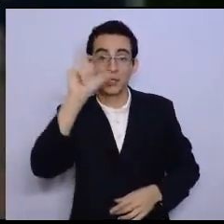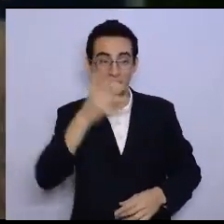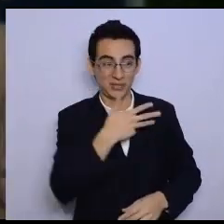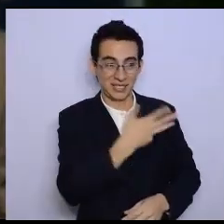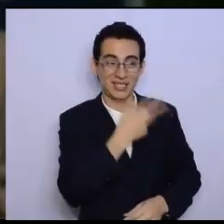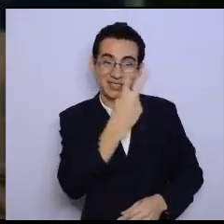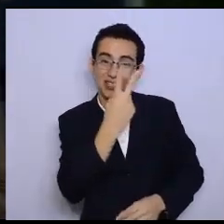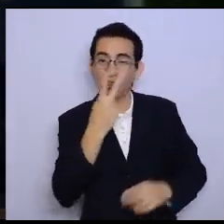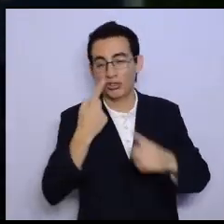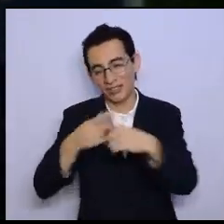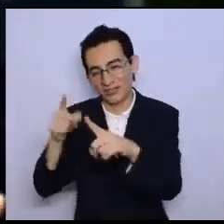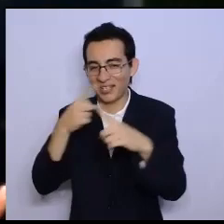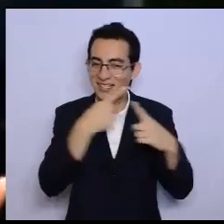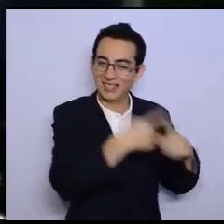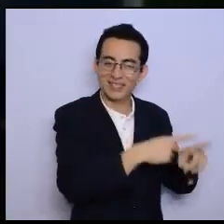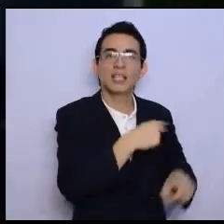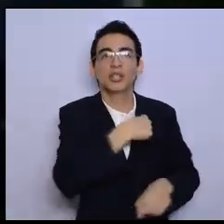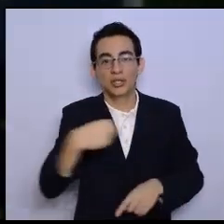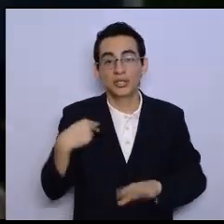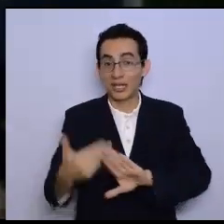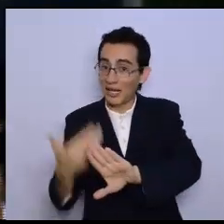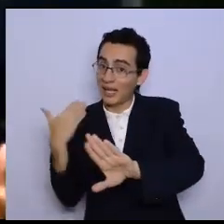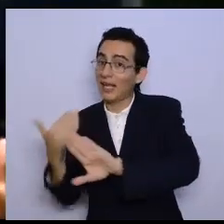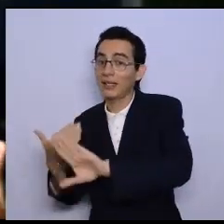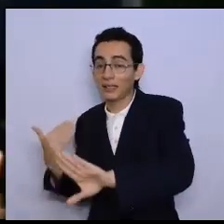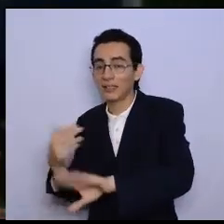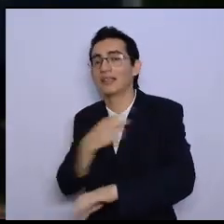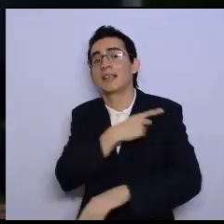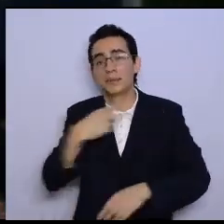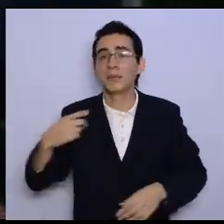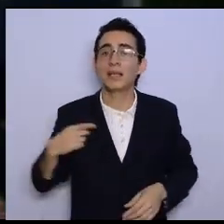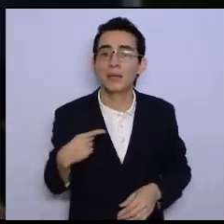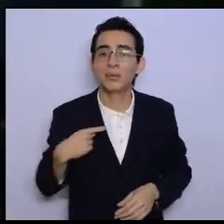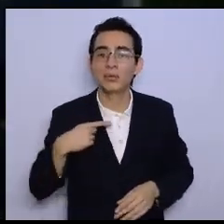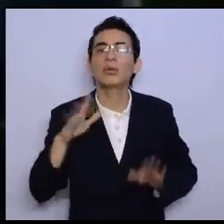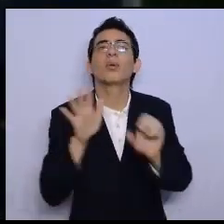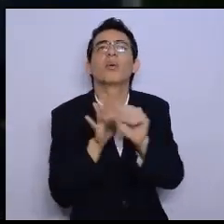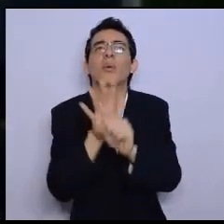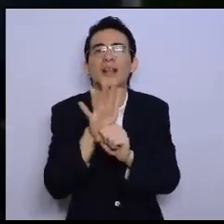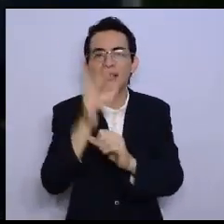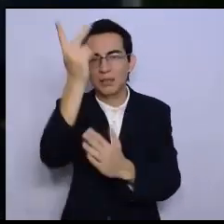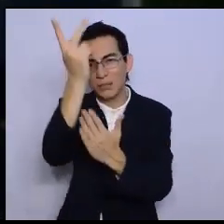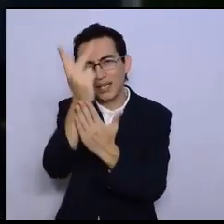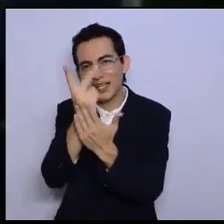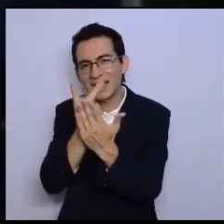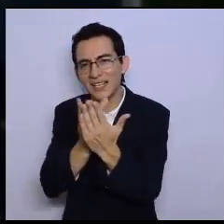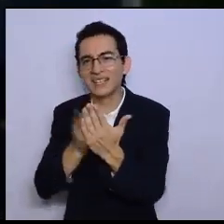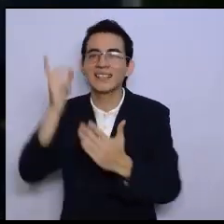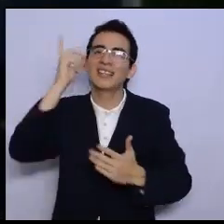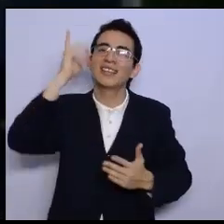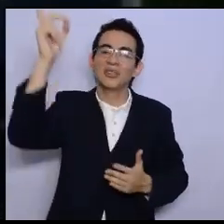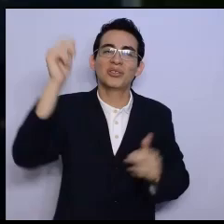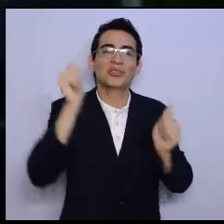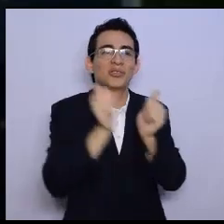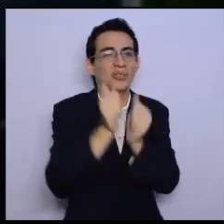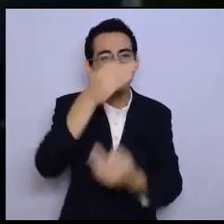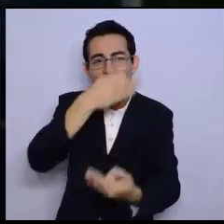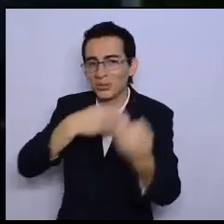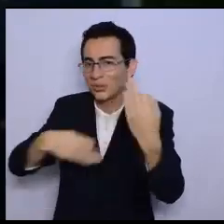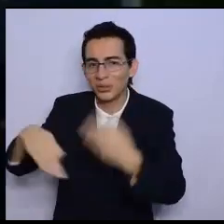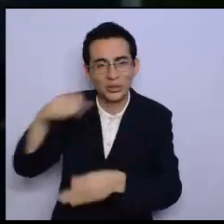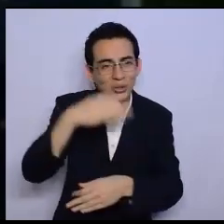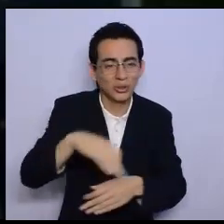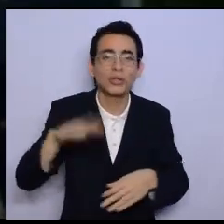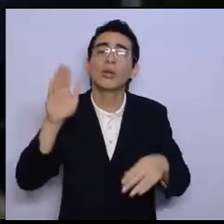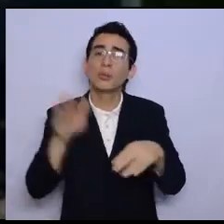eventos, tenemos que saber qué hacer, tenemos que saber el propósito que Dios tiene con las aflicciones. Pero escuchen